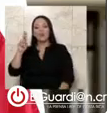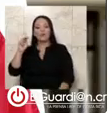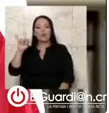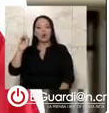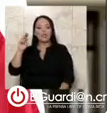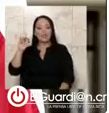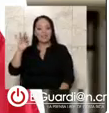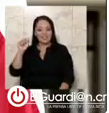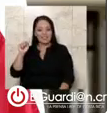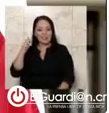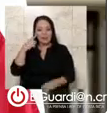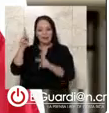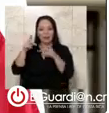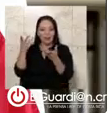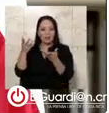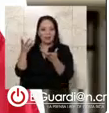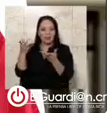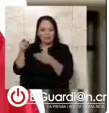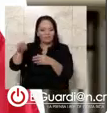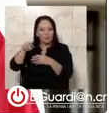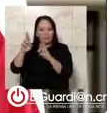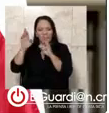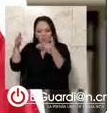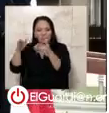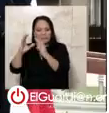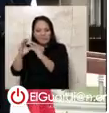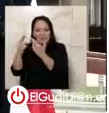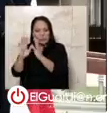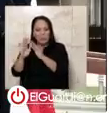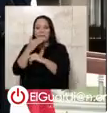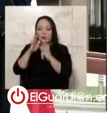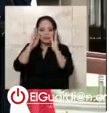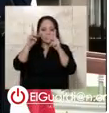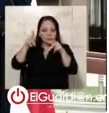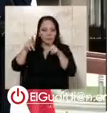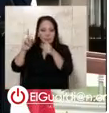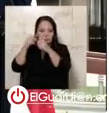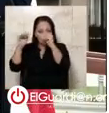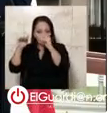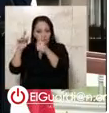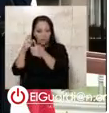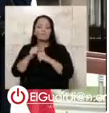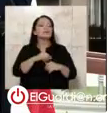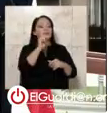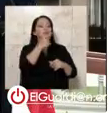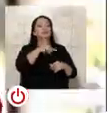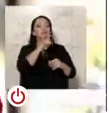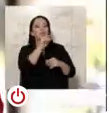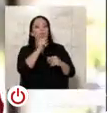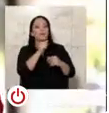cupos. pueda poner a hacer lo que ellos quieren hacer, que es dar servicios de salud primarios. Así es. ¿Cuándo sale con eso? Bueno, yo espero en un mes podérselo